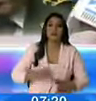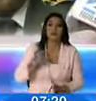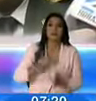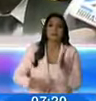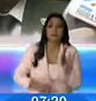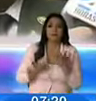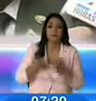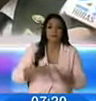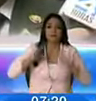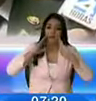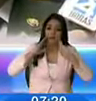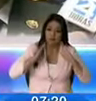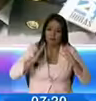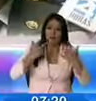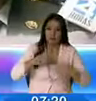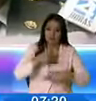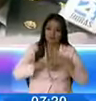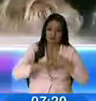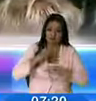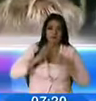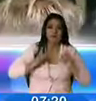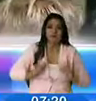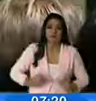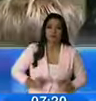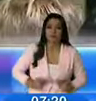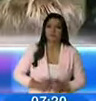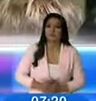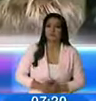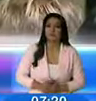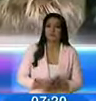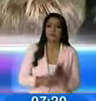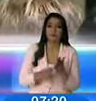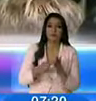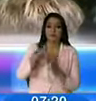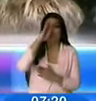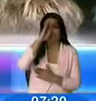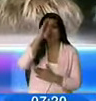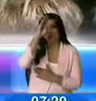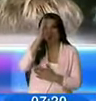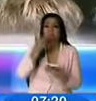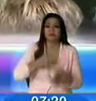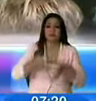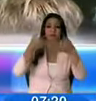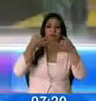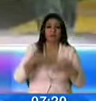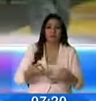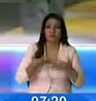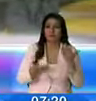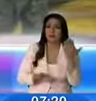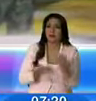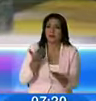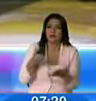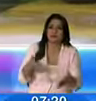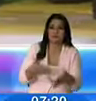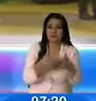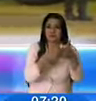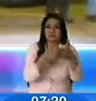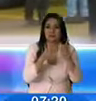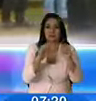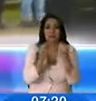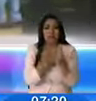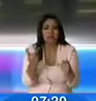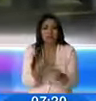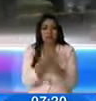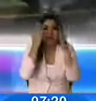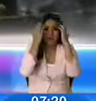las atenciones del caso en materia de salud, ¿no? El ministro del Interior, Mauro Toscanini, además afirmó que se descartan atentados terroristas de disidentes